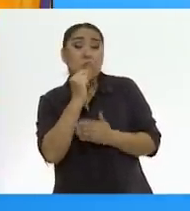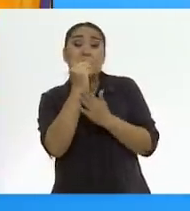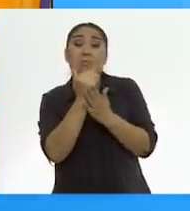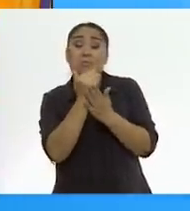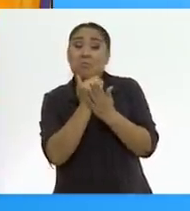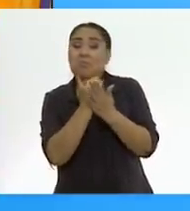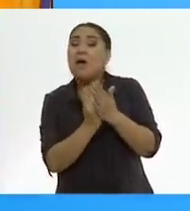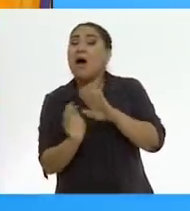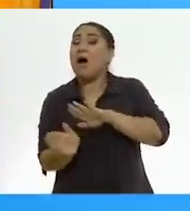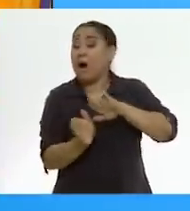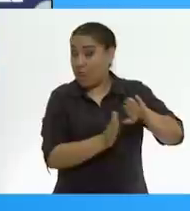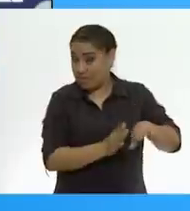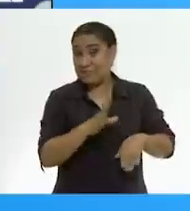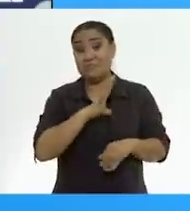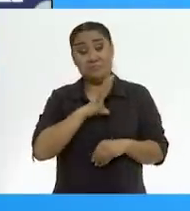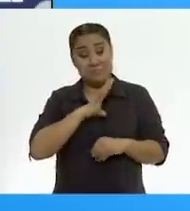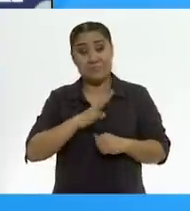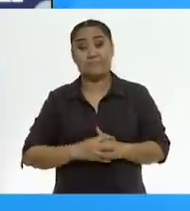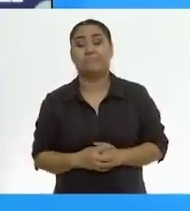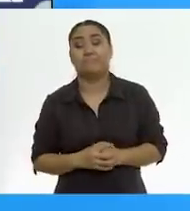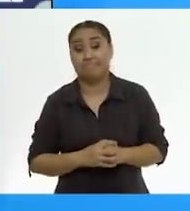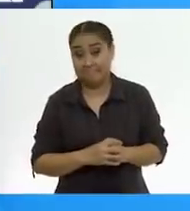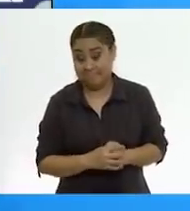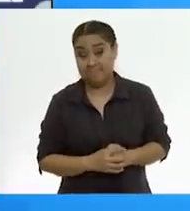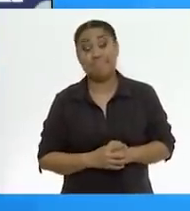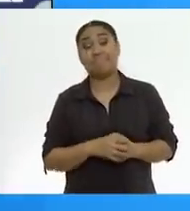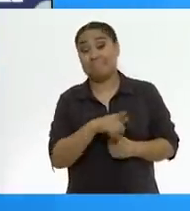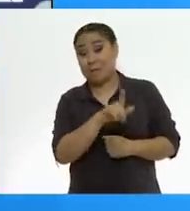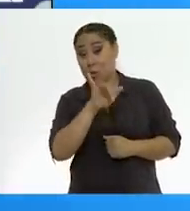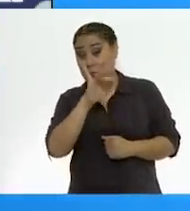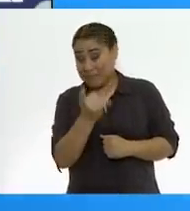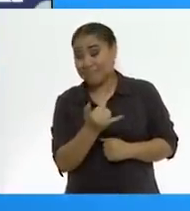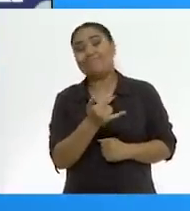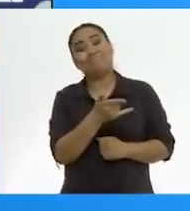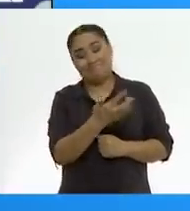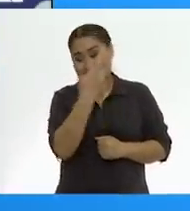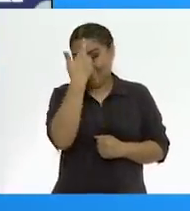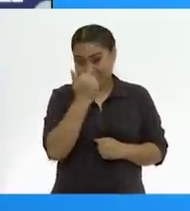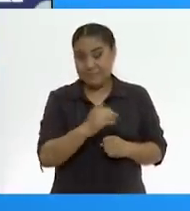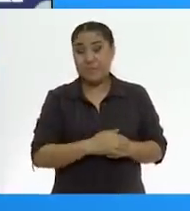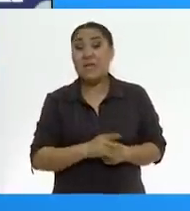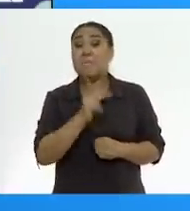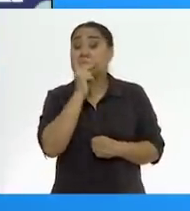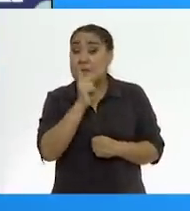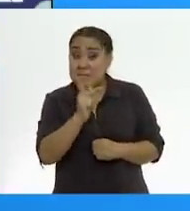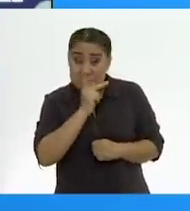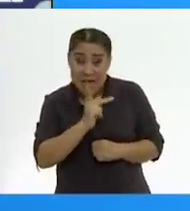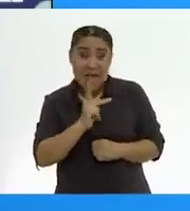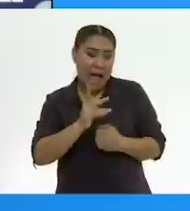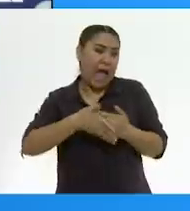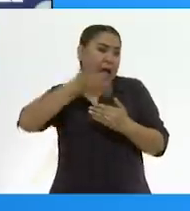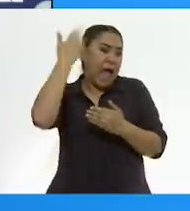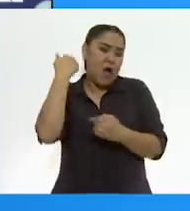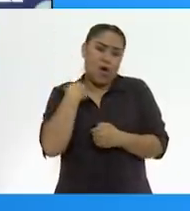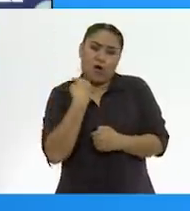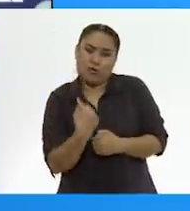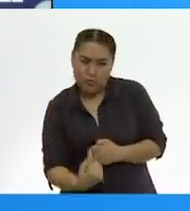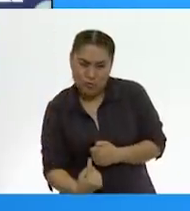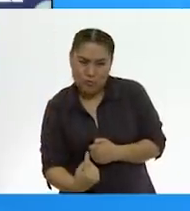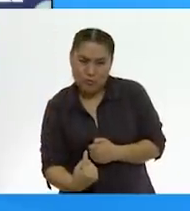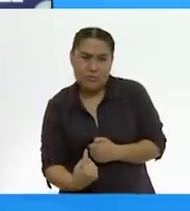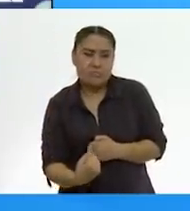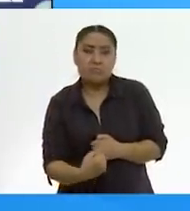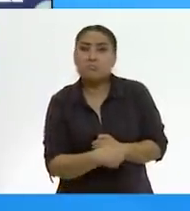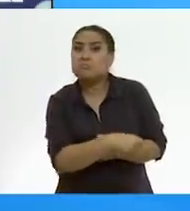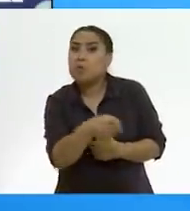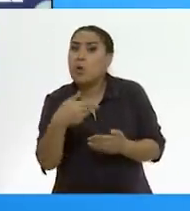palabras que dejan de existir. Hey, Lucy tiene razón. Hay palabras palabras que yo decía cuando era niño y que ya casi nadie